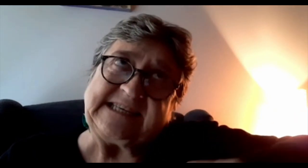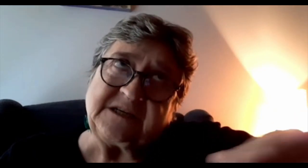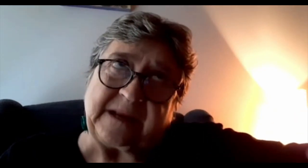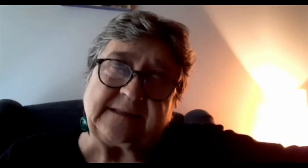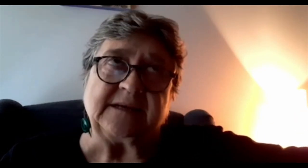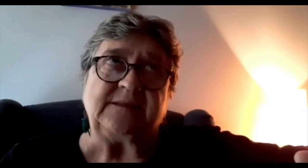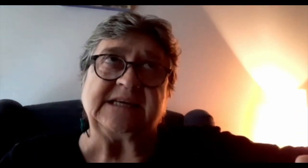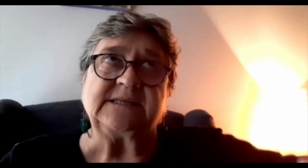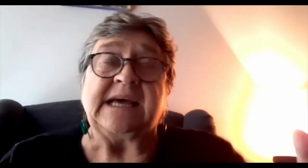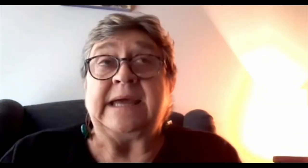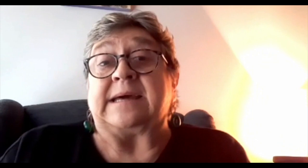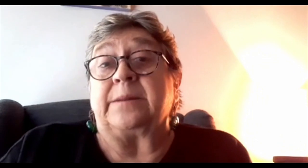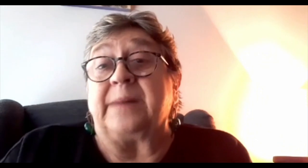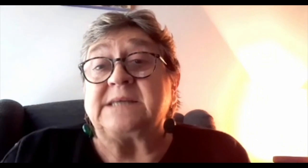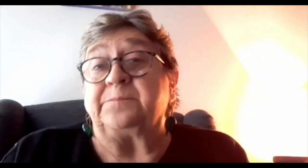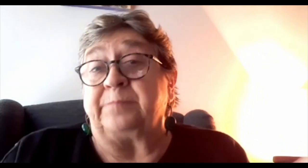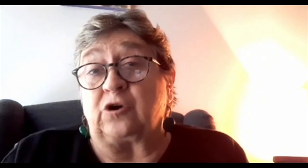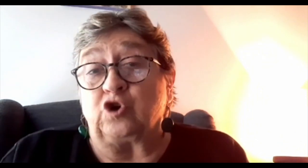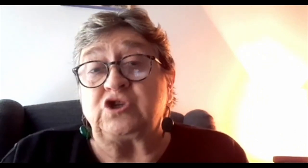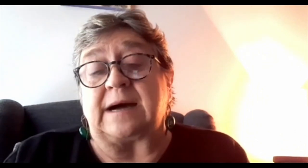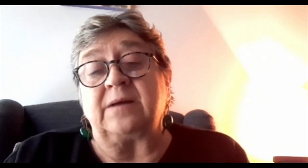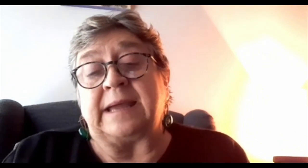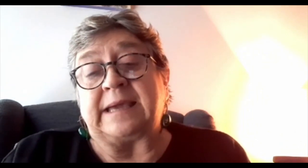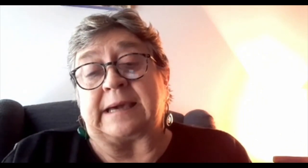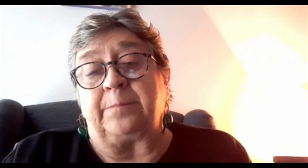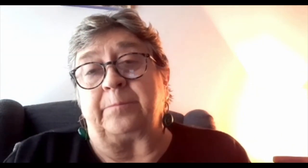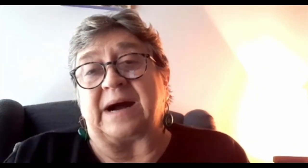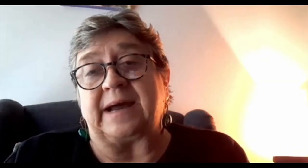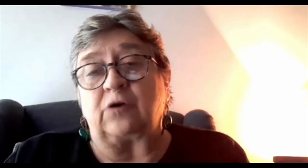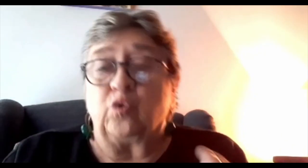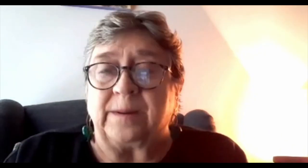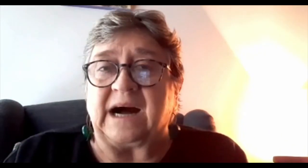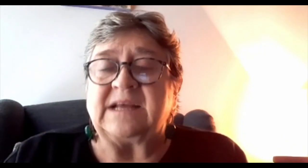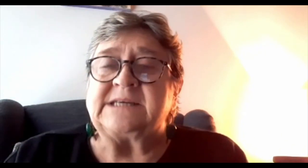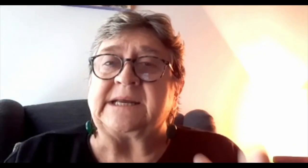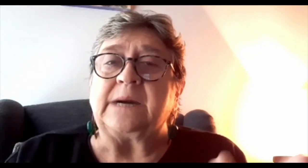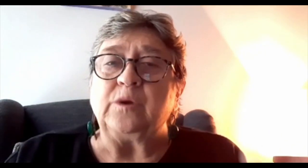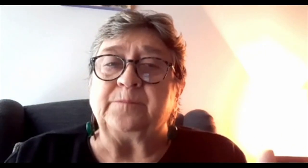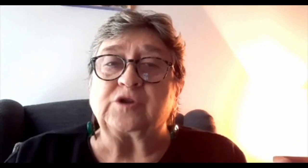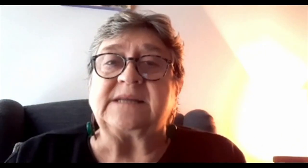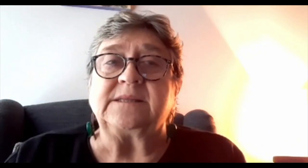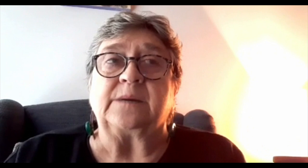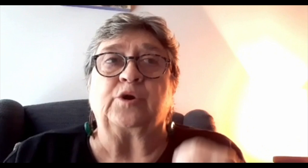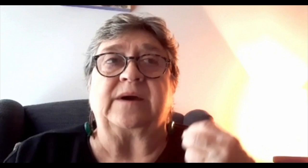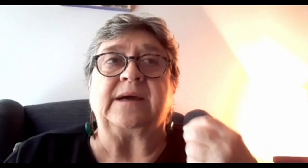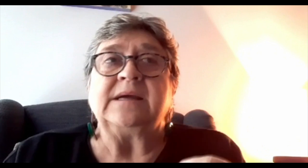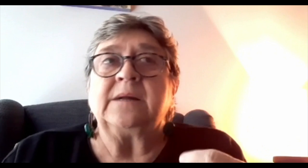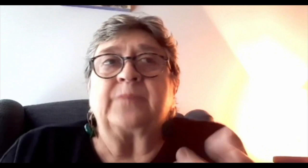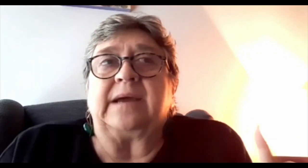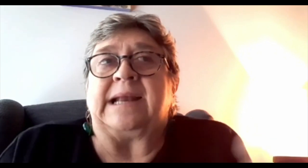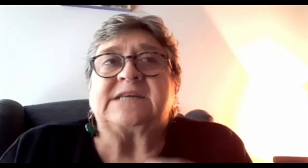hacia esas vertientes, y además me consta que para Cuba sería muy importante,